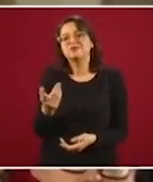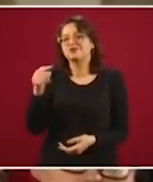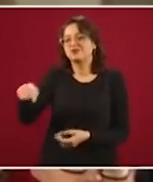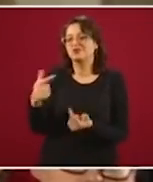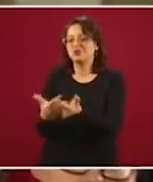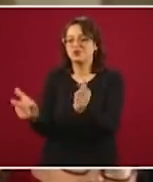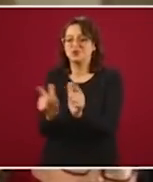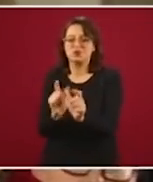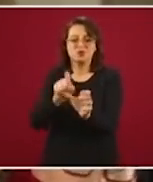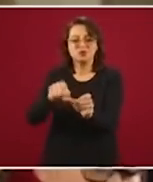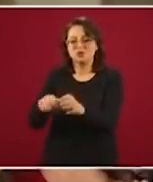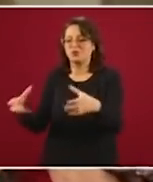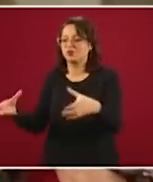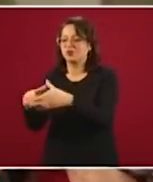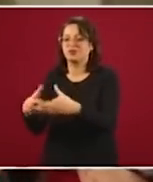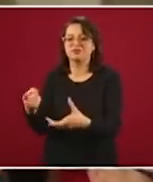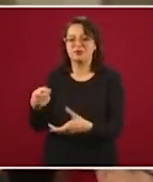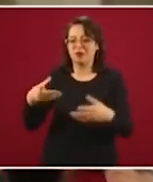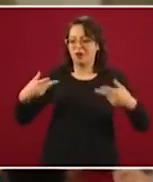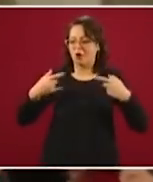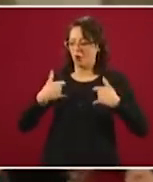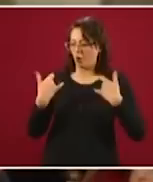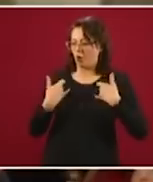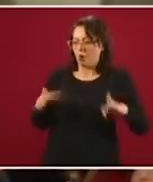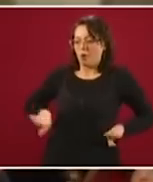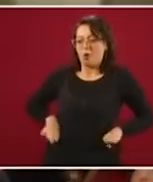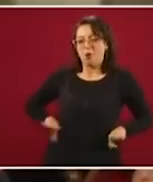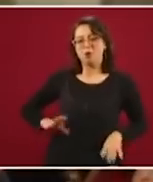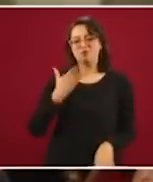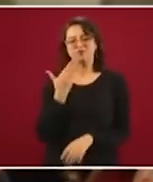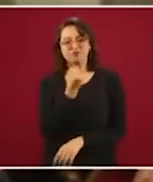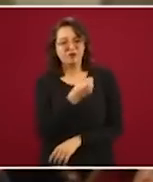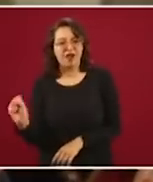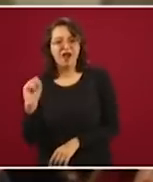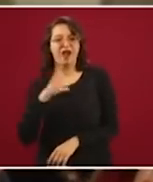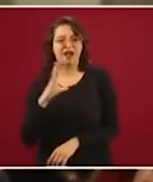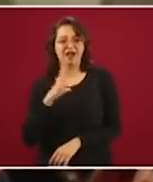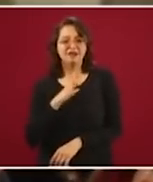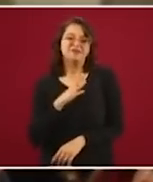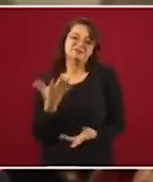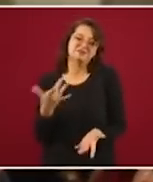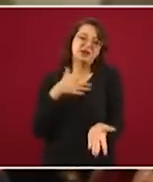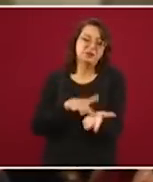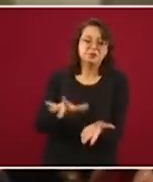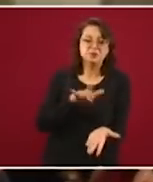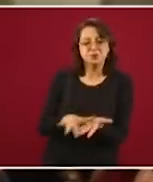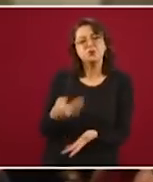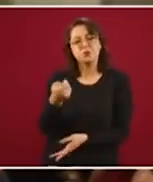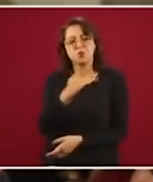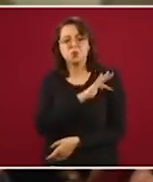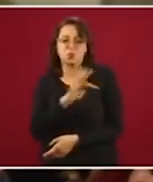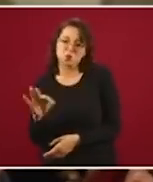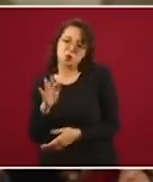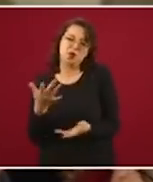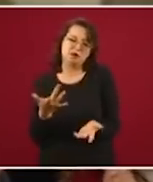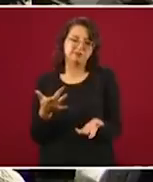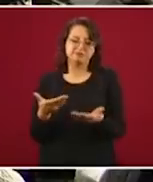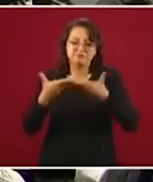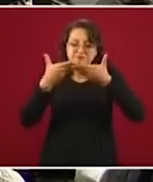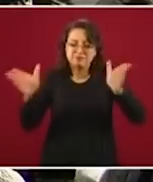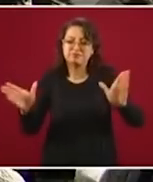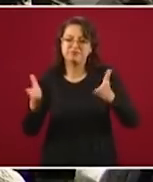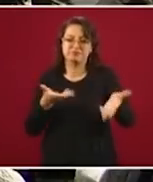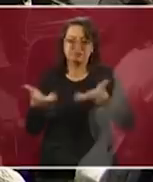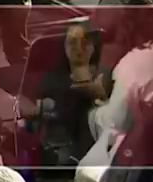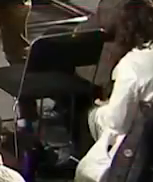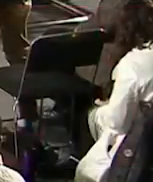precisamente que busca talento entre nuestros jóvenes. Es decir, lo que están pidiendo pues es apoyo y que usted, bueno, pues les pueda abrir las puertas con Edgar González y